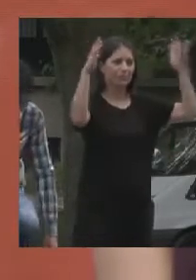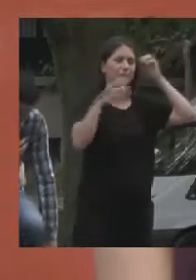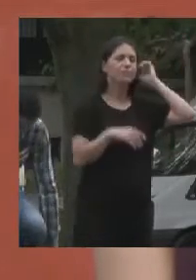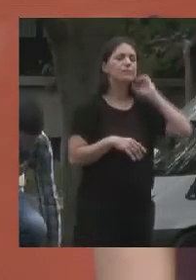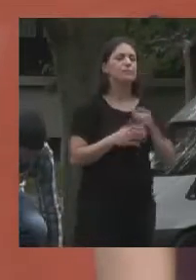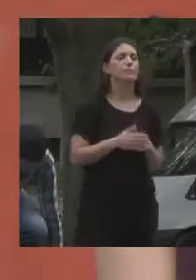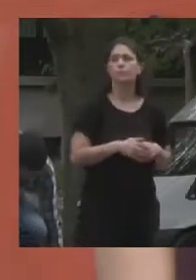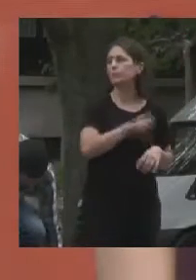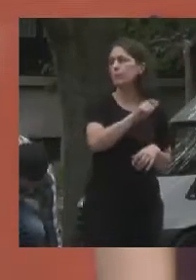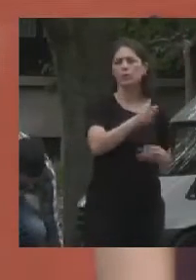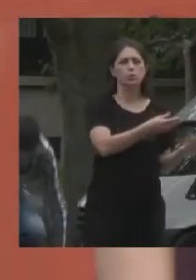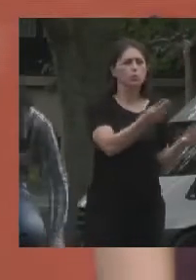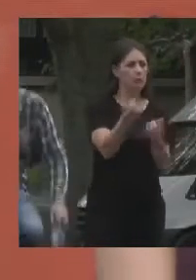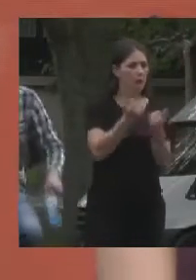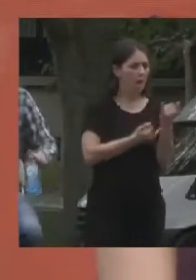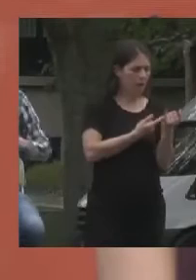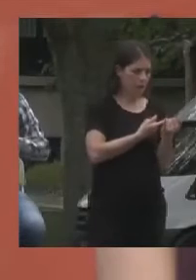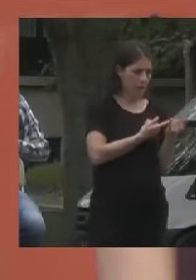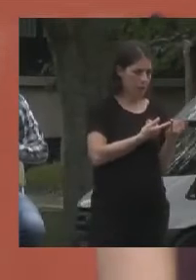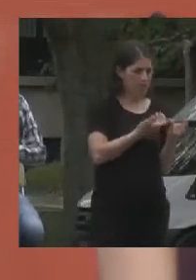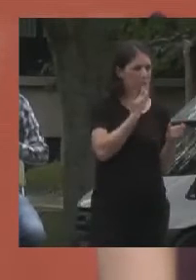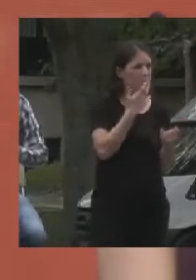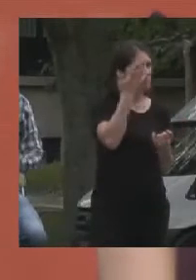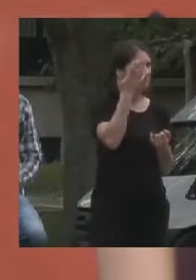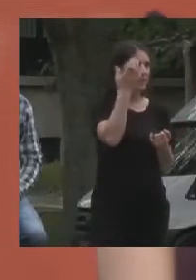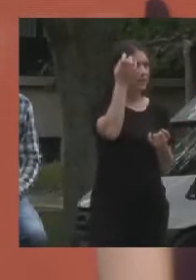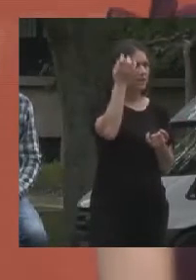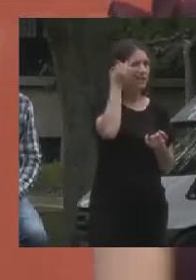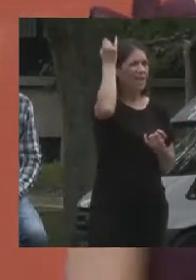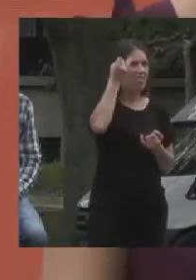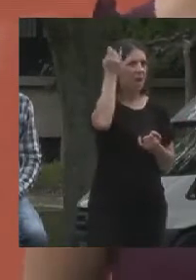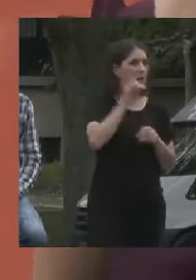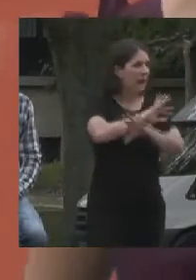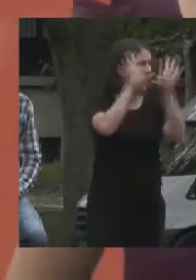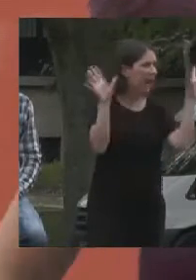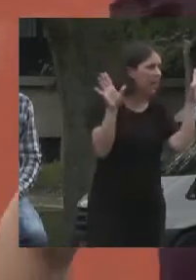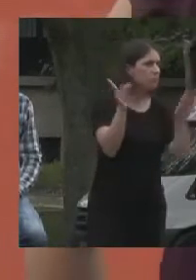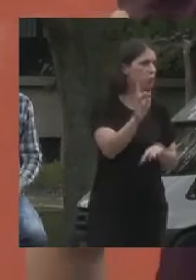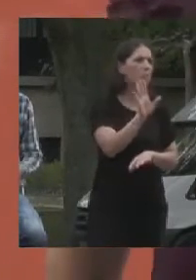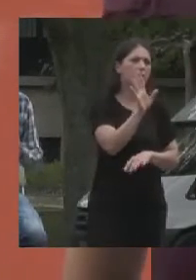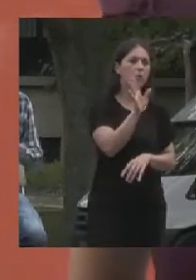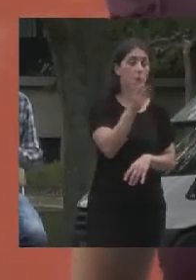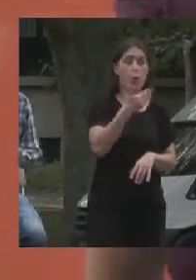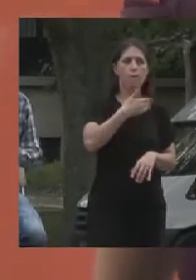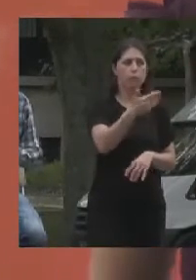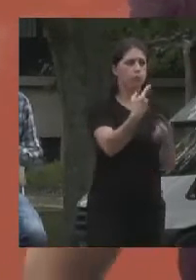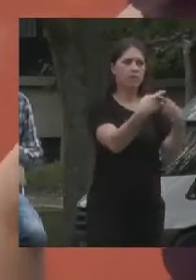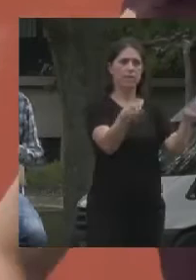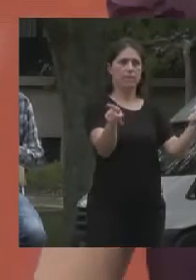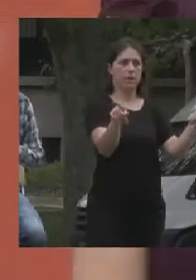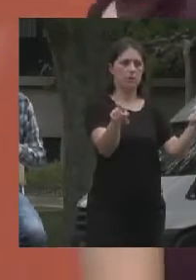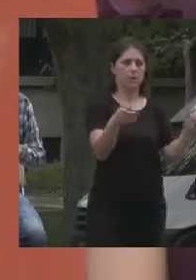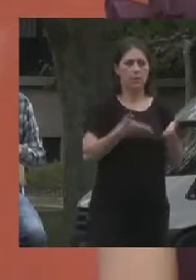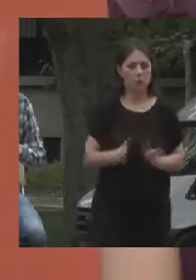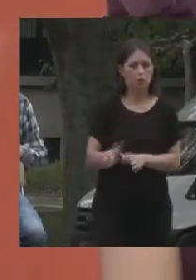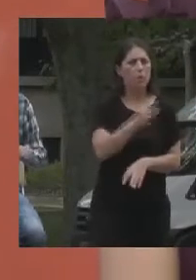E moita xente tamén que simplemente non ten unhas ideas tan claras, pero quere un futuro distinto para os seus fillos e, ollo, para